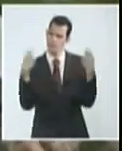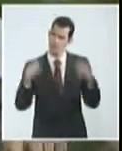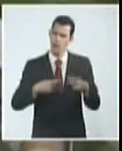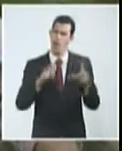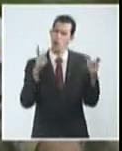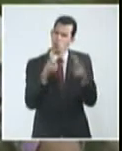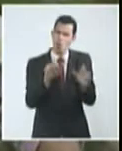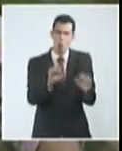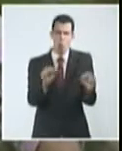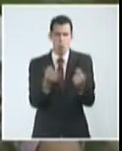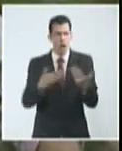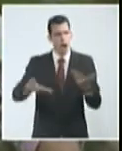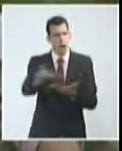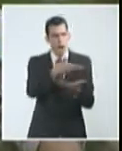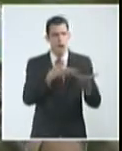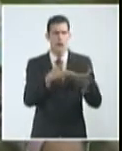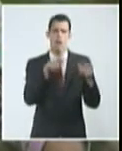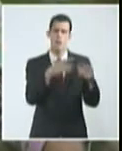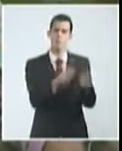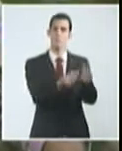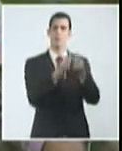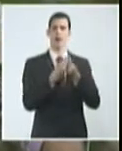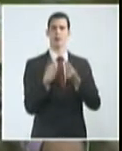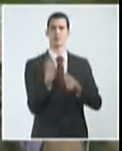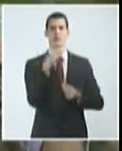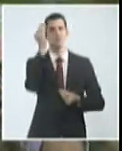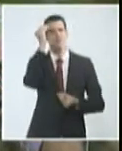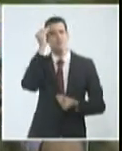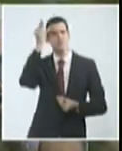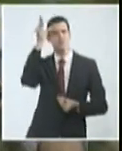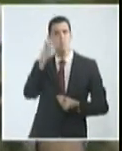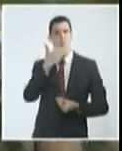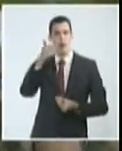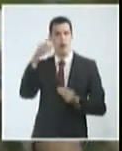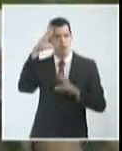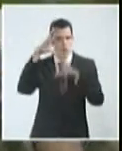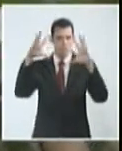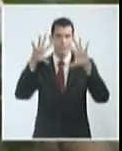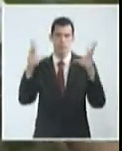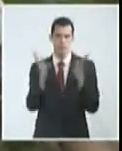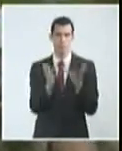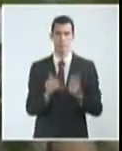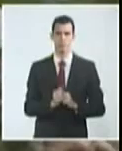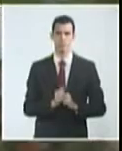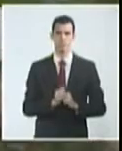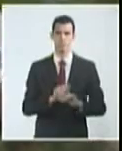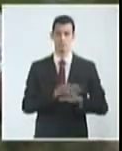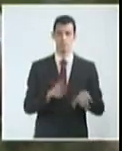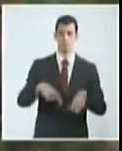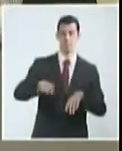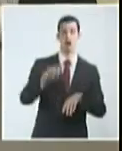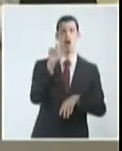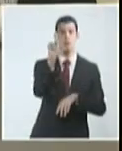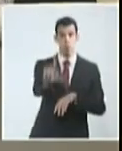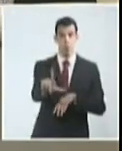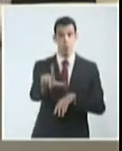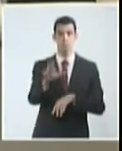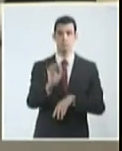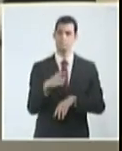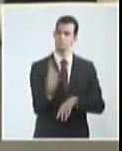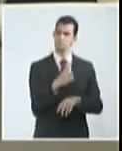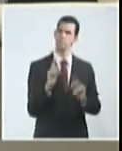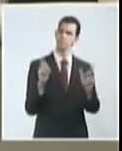temas que tiene el país, y ya de hecho el próximo lunes tenemos nuevamente un encuentro. O sea que todo esto va